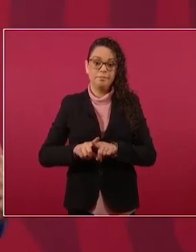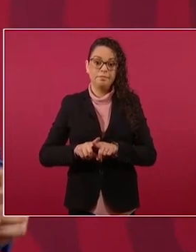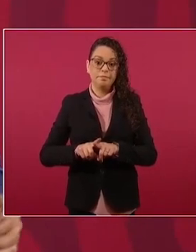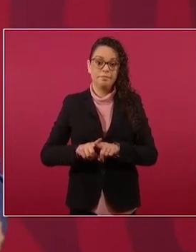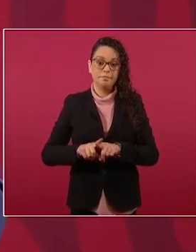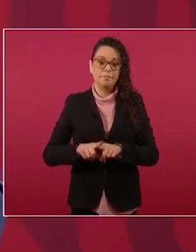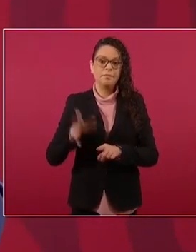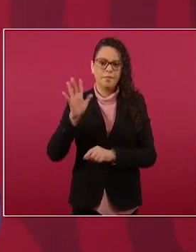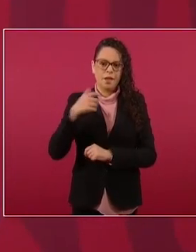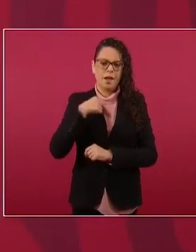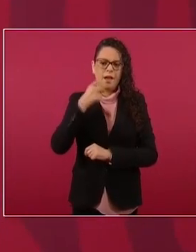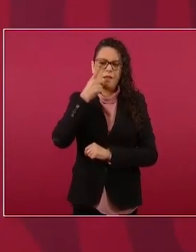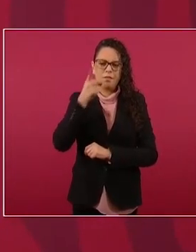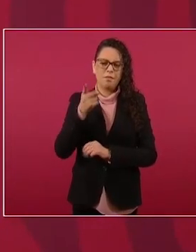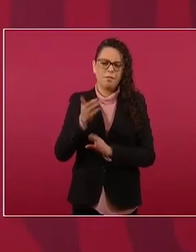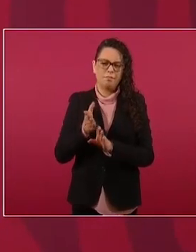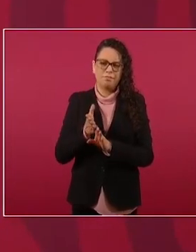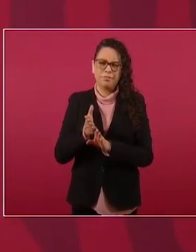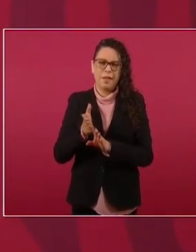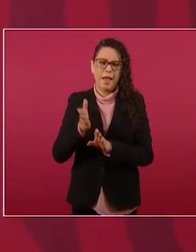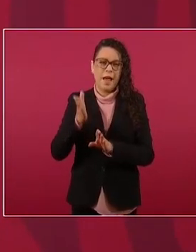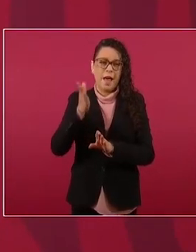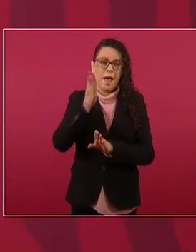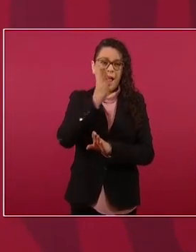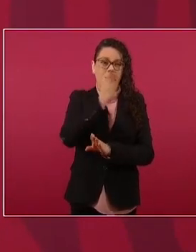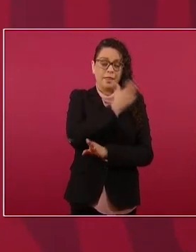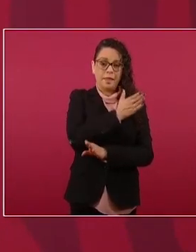hace un censo.